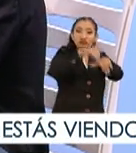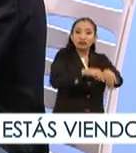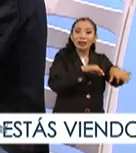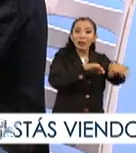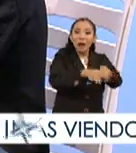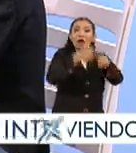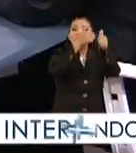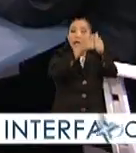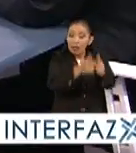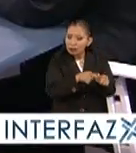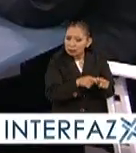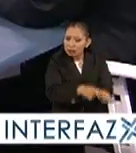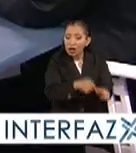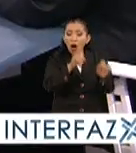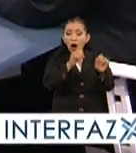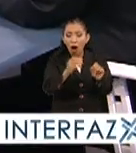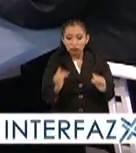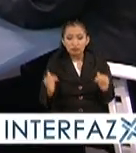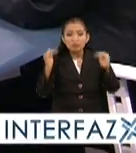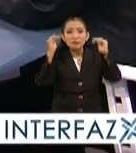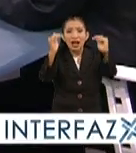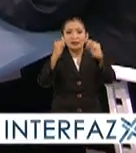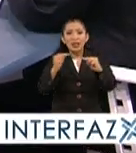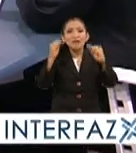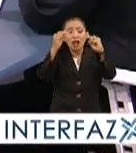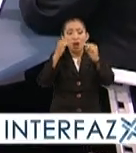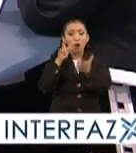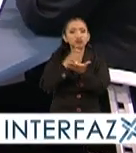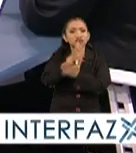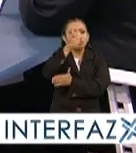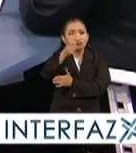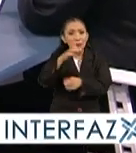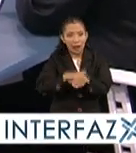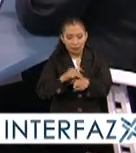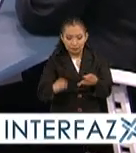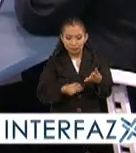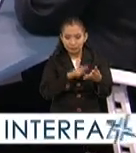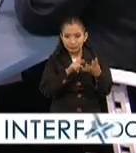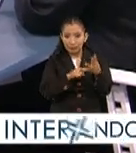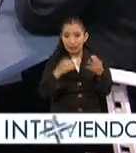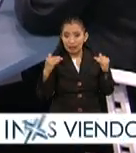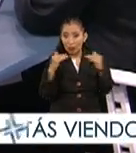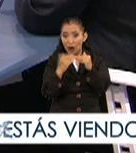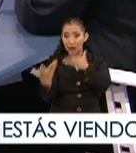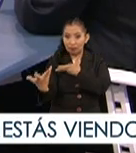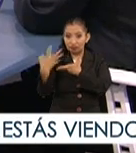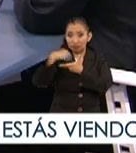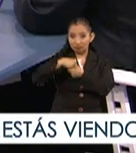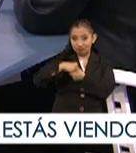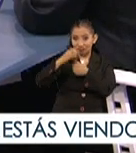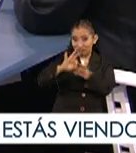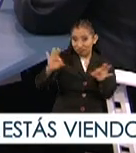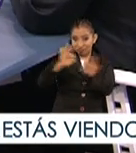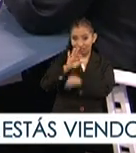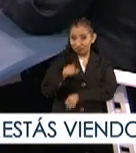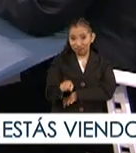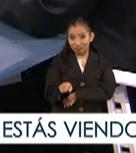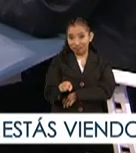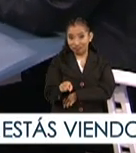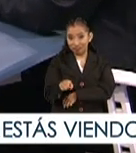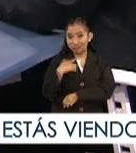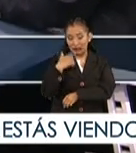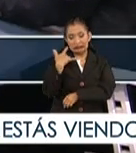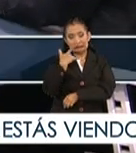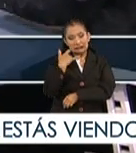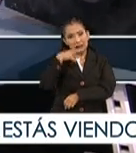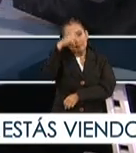educativo, si permanece y si es promovido y si tiene incentivos. Y luego está el eje de la equidad y la inclusión, que eso es fundamental, porque la